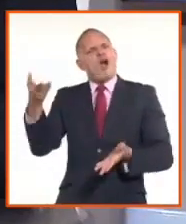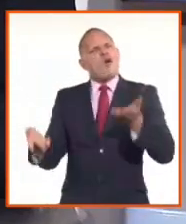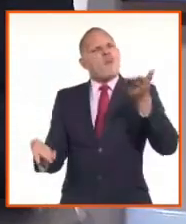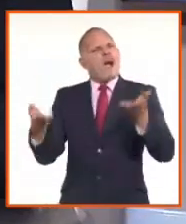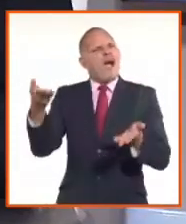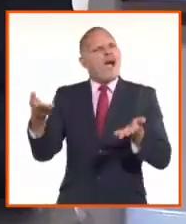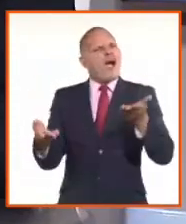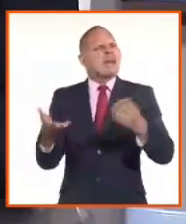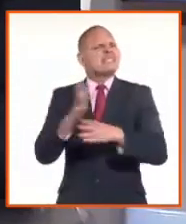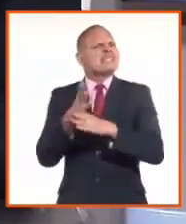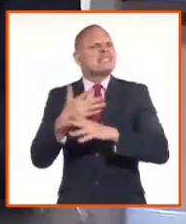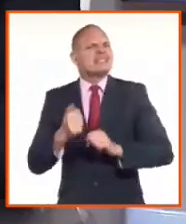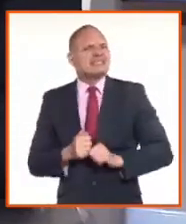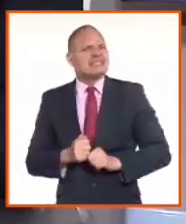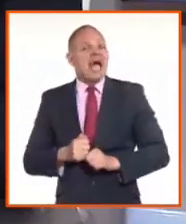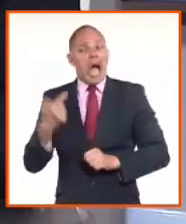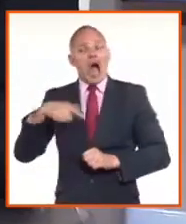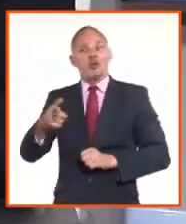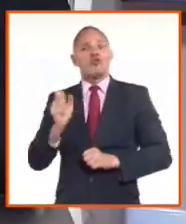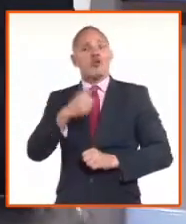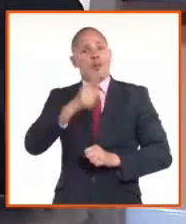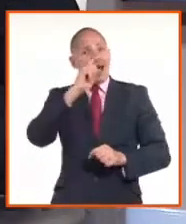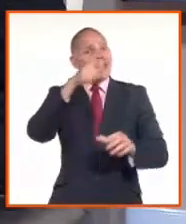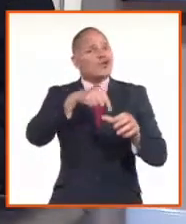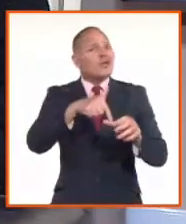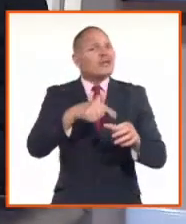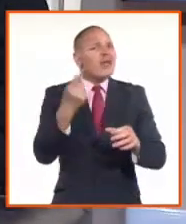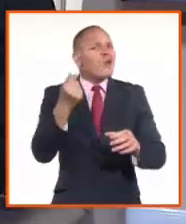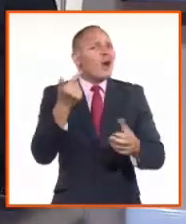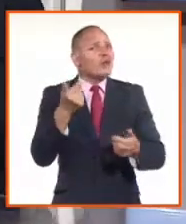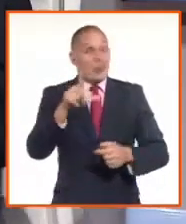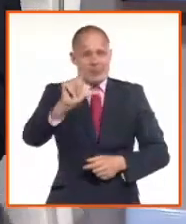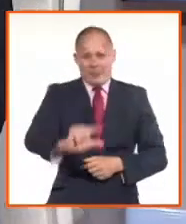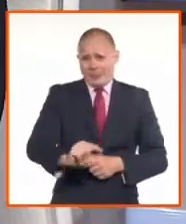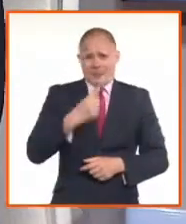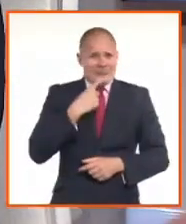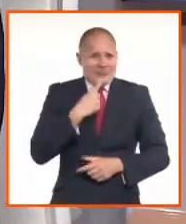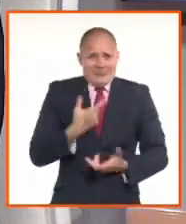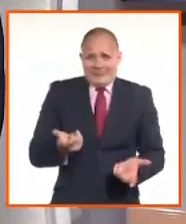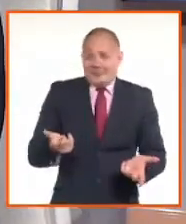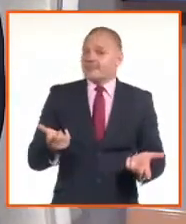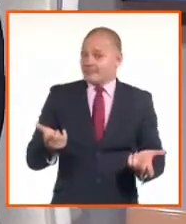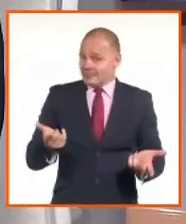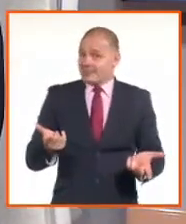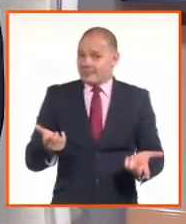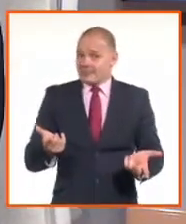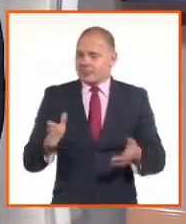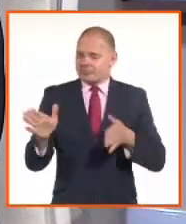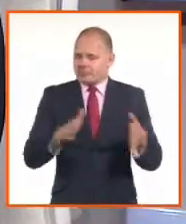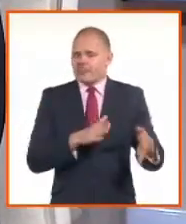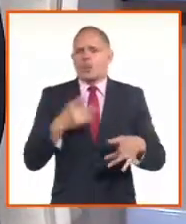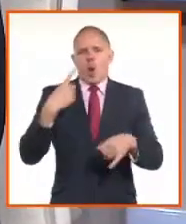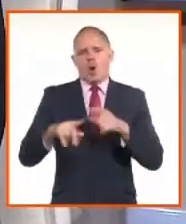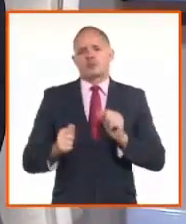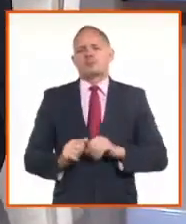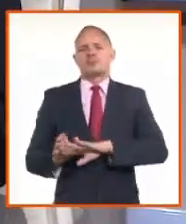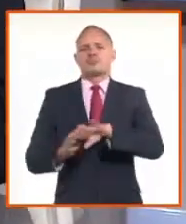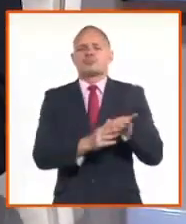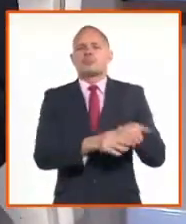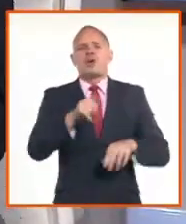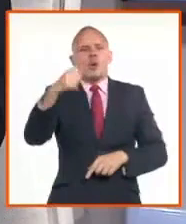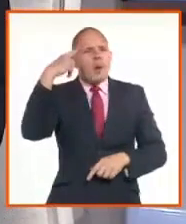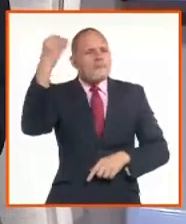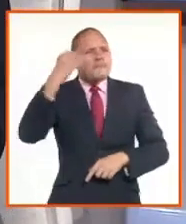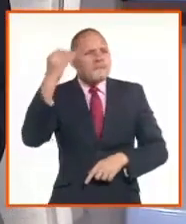con otros servicios que nosotros vendemos y con los precios de los productos en pesos aquí no se están incrementando los precios la canasta familiar nos más